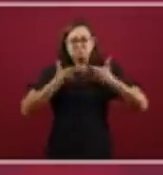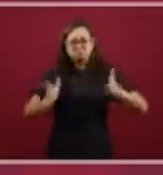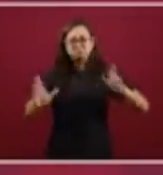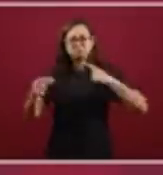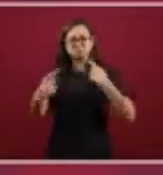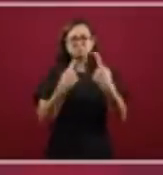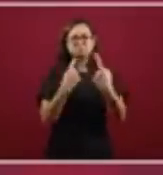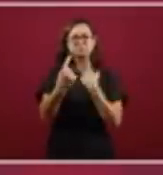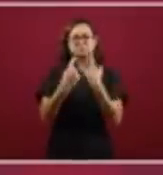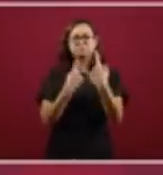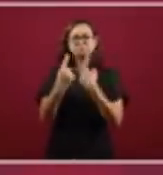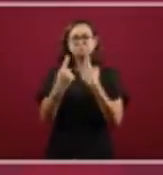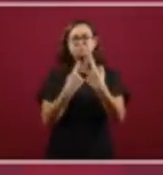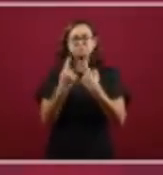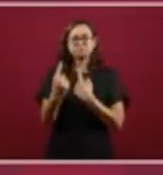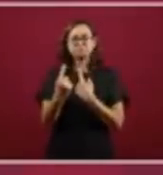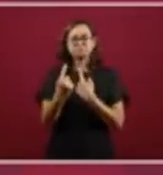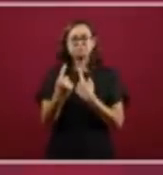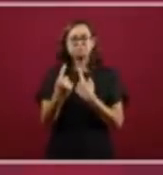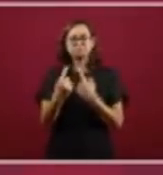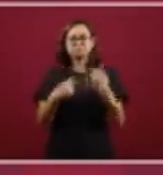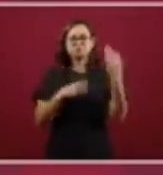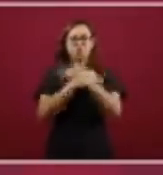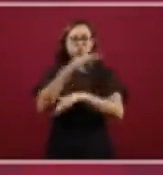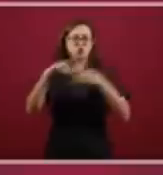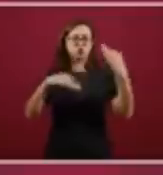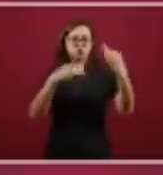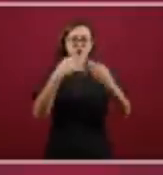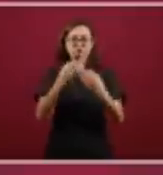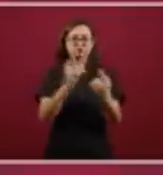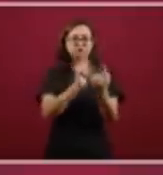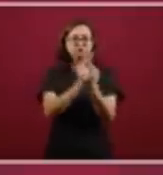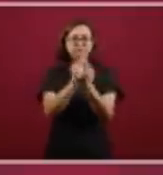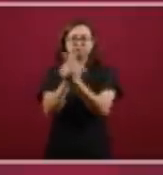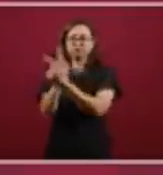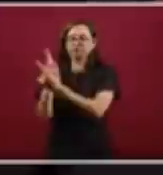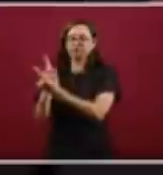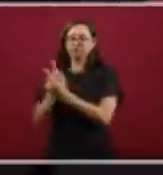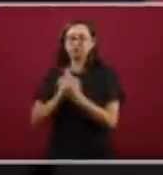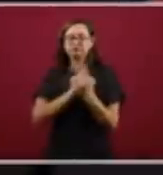dialogando con todos.